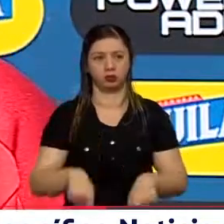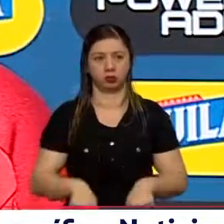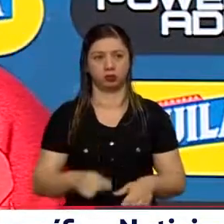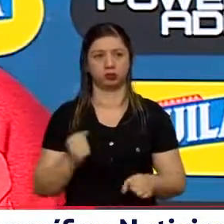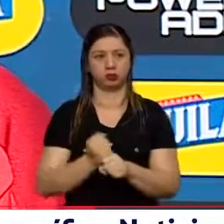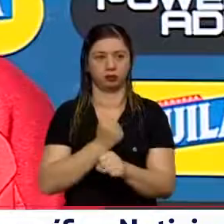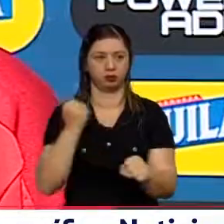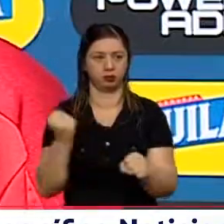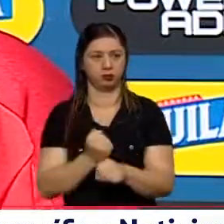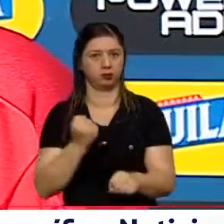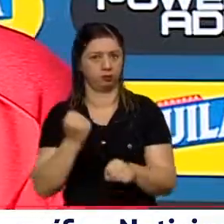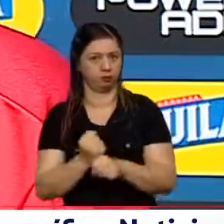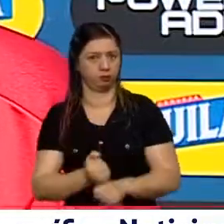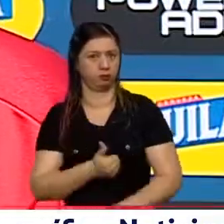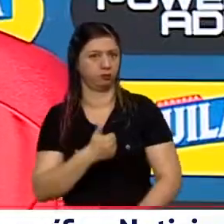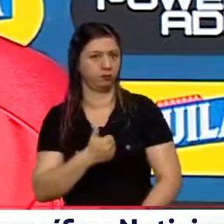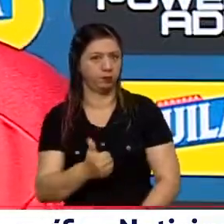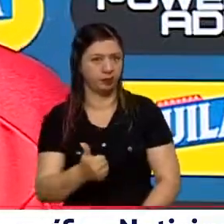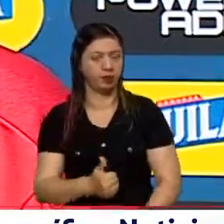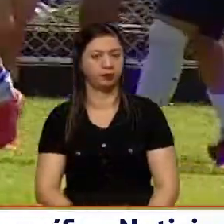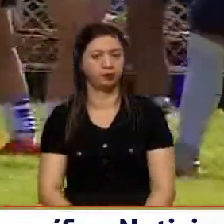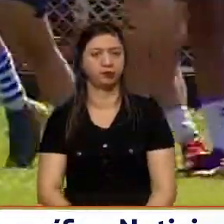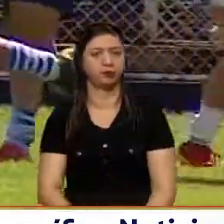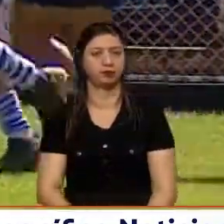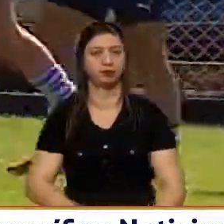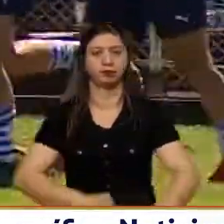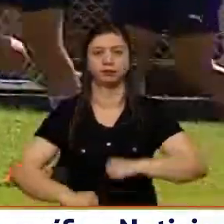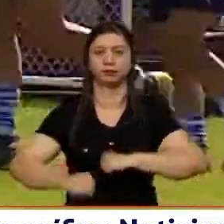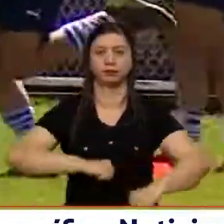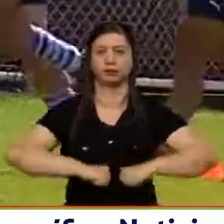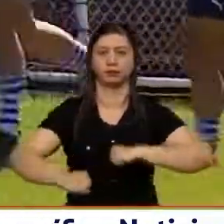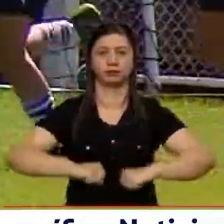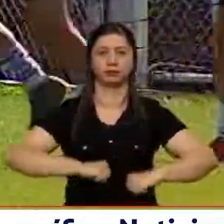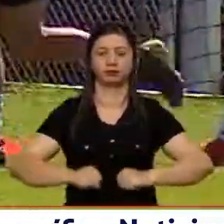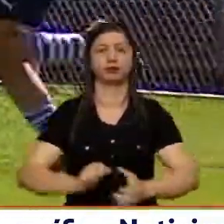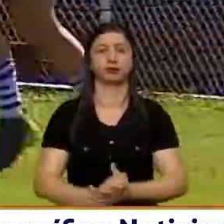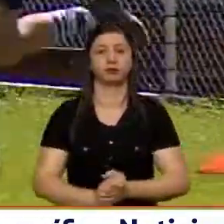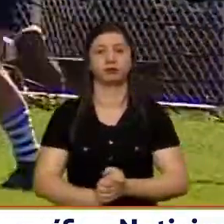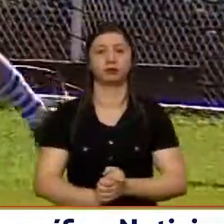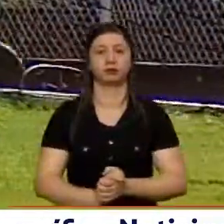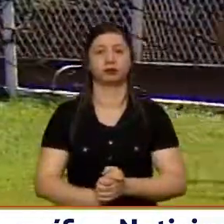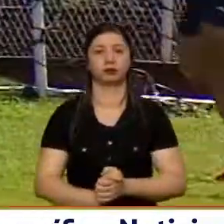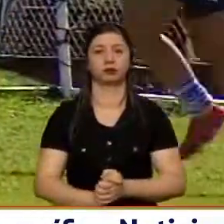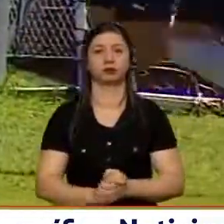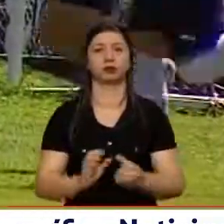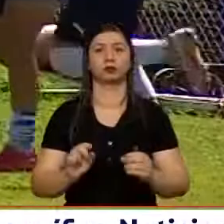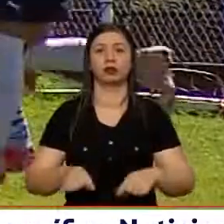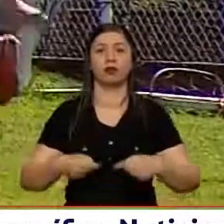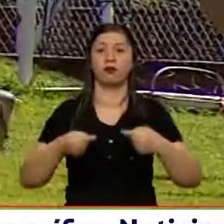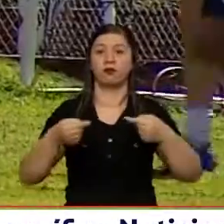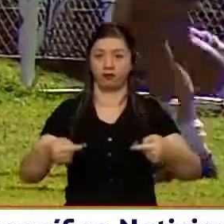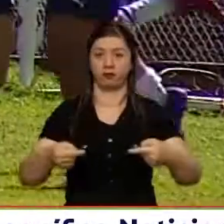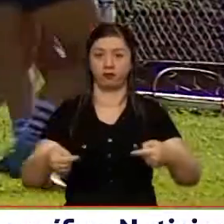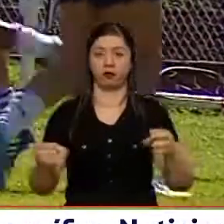muy, muy bien esta estación. Y las últimas dos fechas FIFA